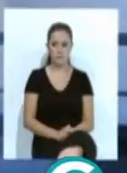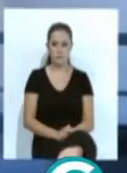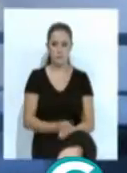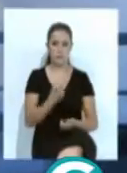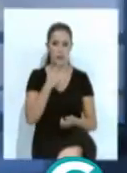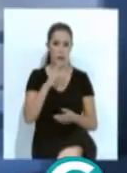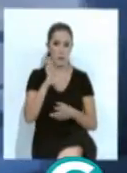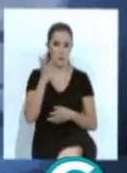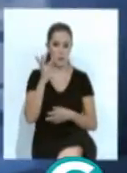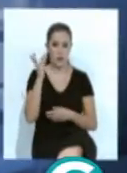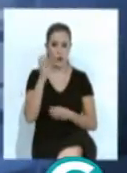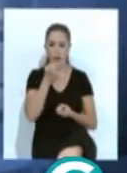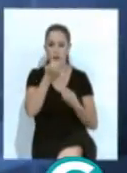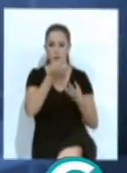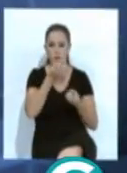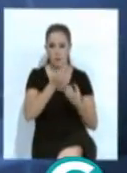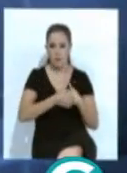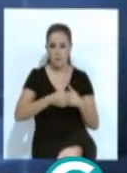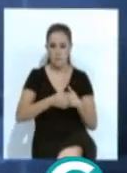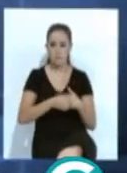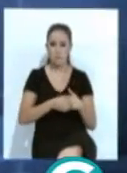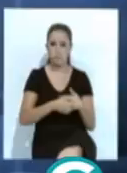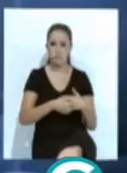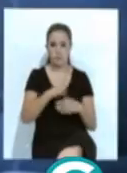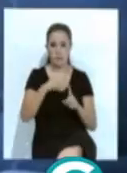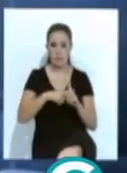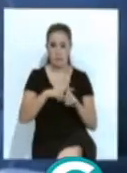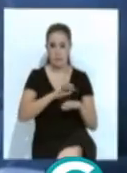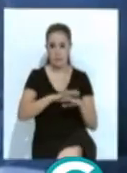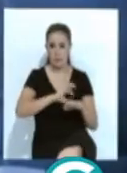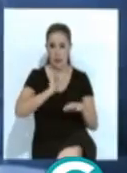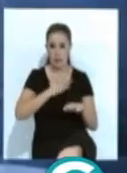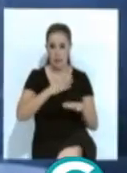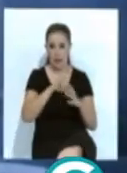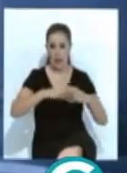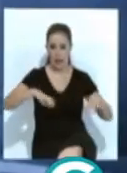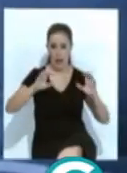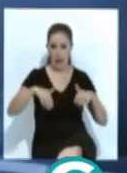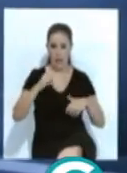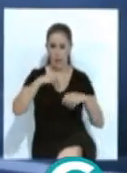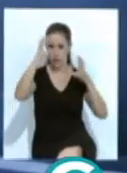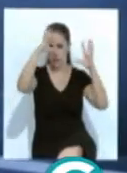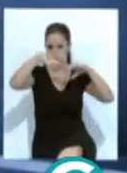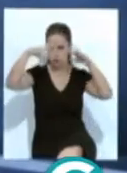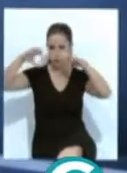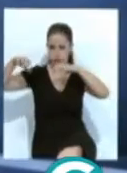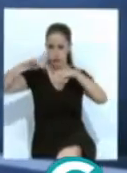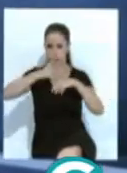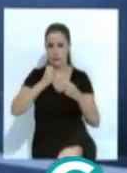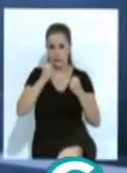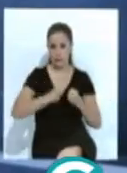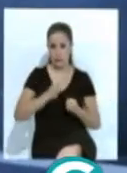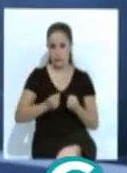La Agencia Estatal de Meteorología informa. De un tiempo para mañana en la Bahía de Cádiz con lluvias que podrían ser más